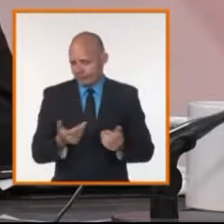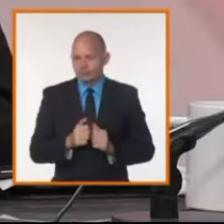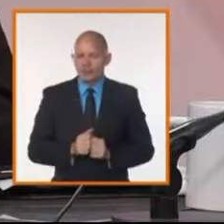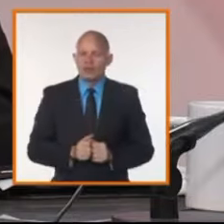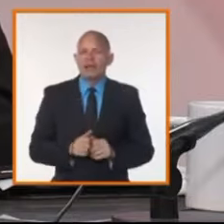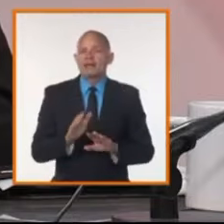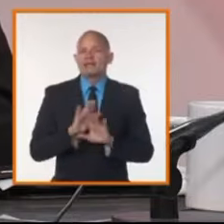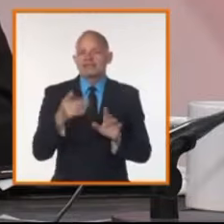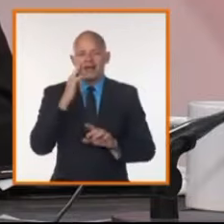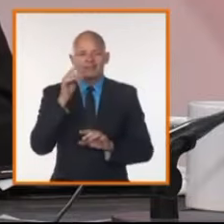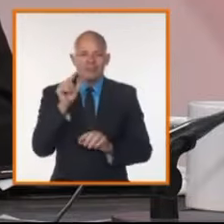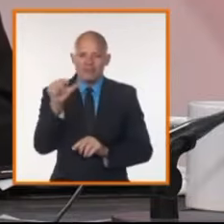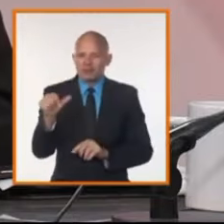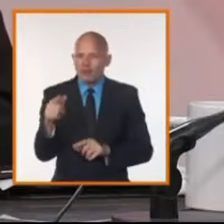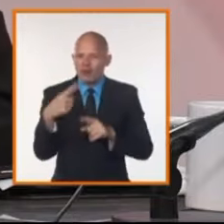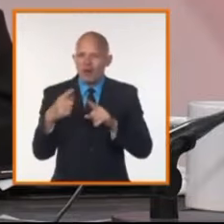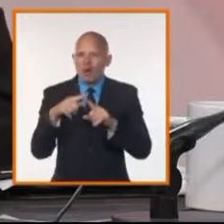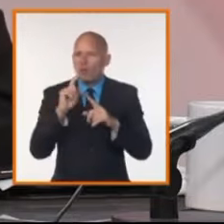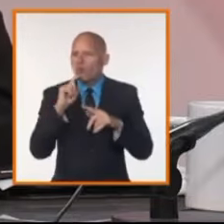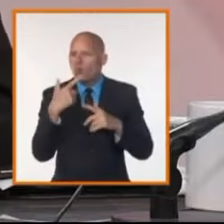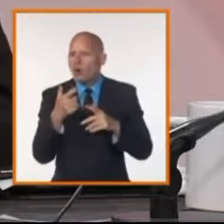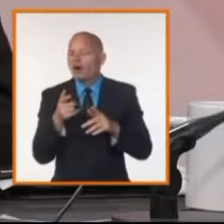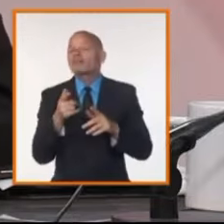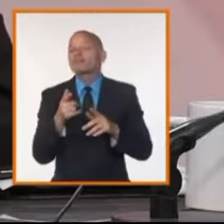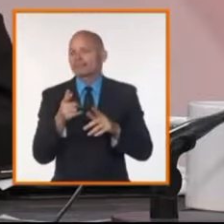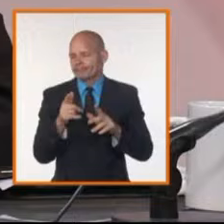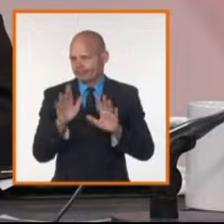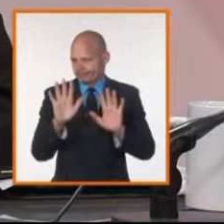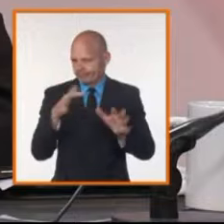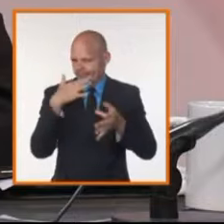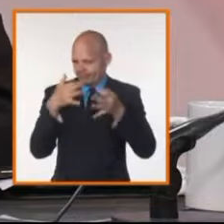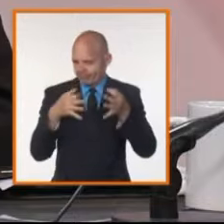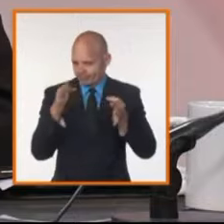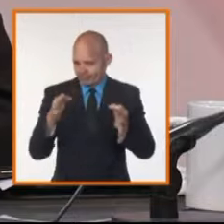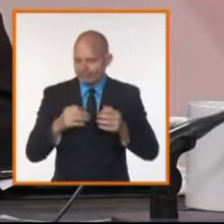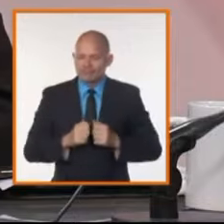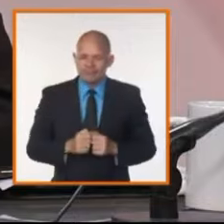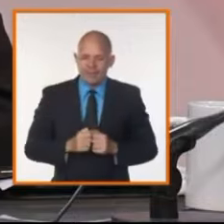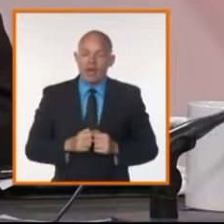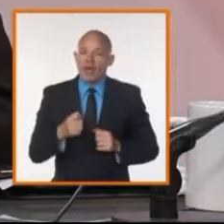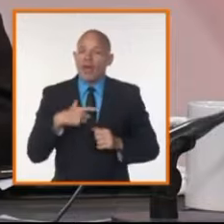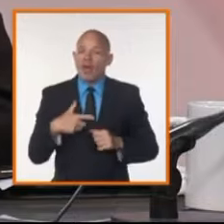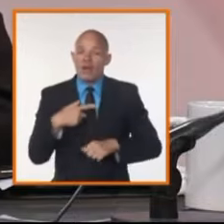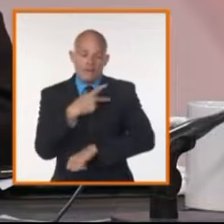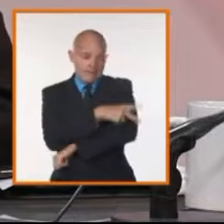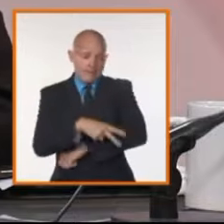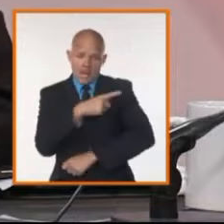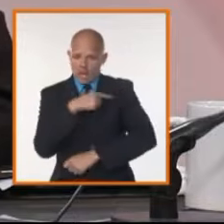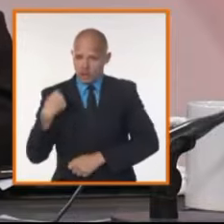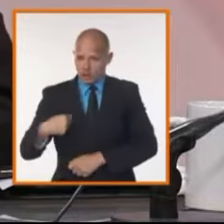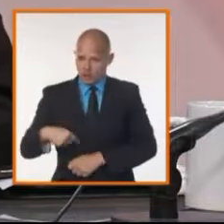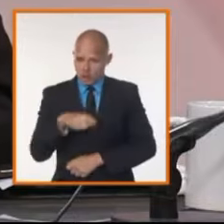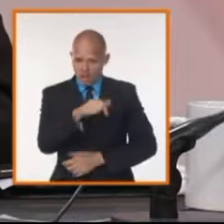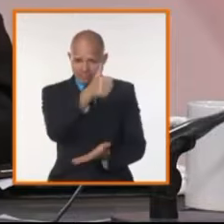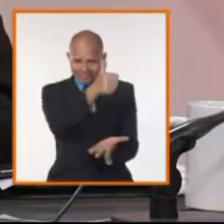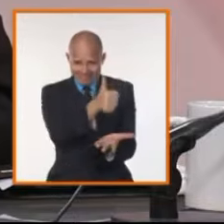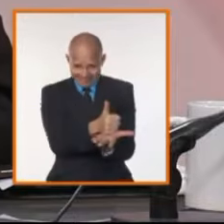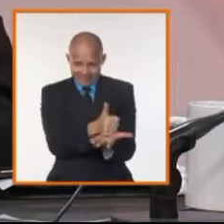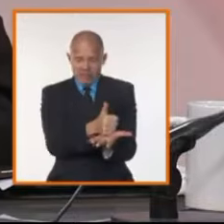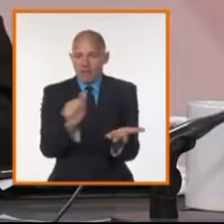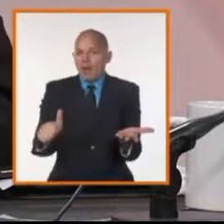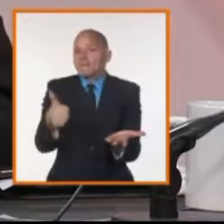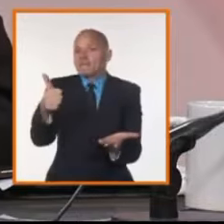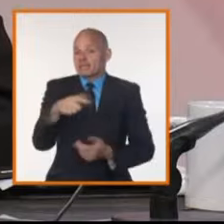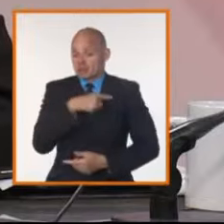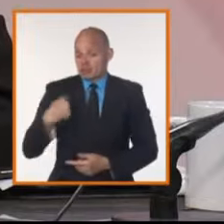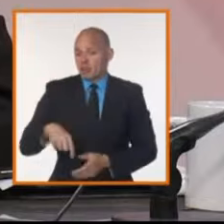sostuvieron en beijin en Pekín los presidentes de Rusia y de China siin Pin y Vladimir